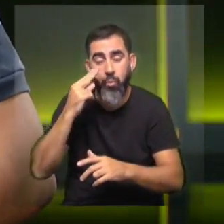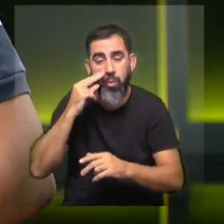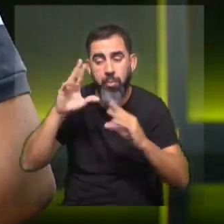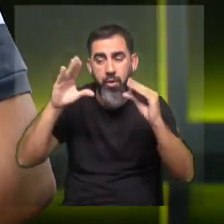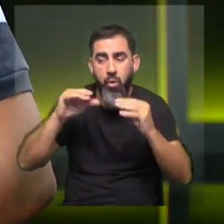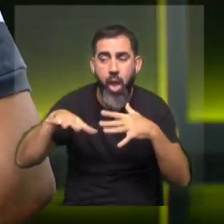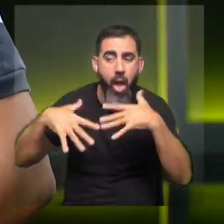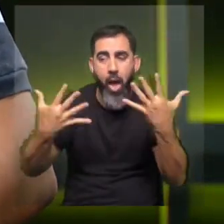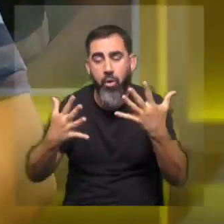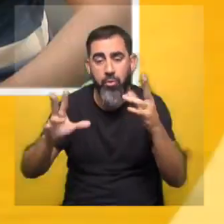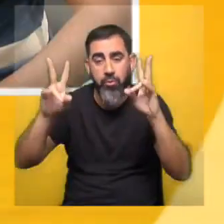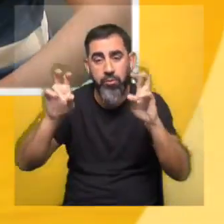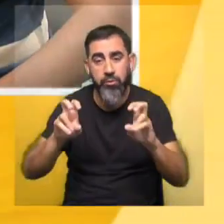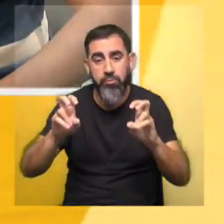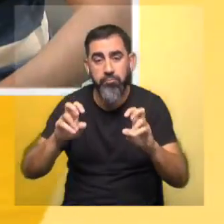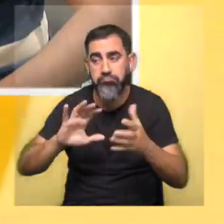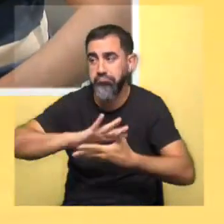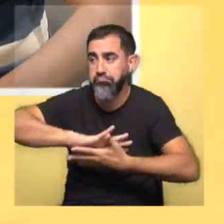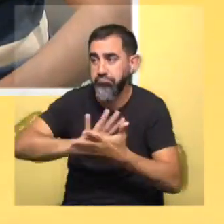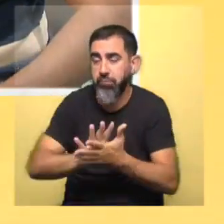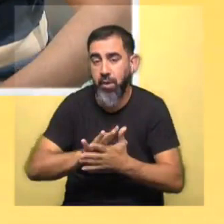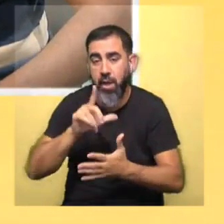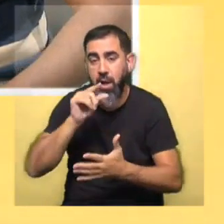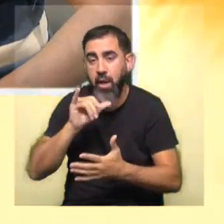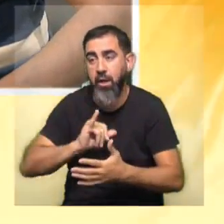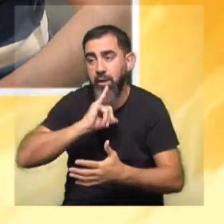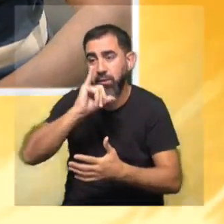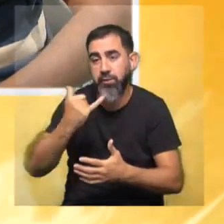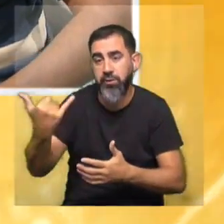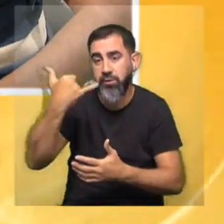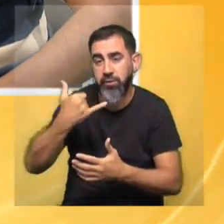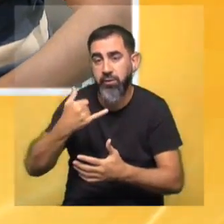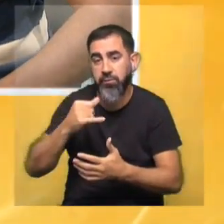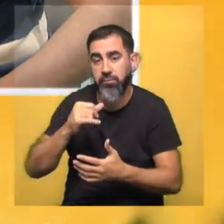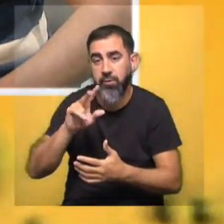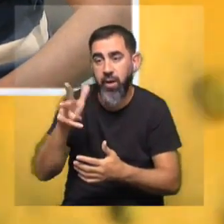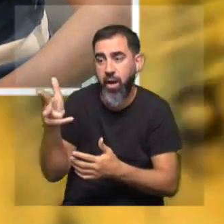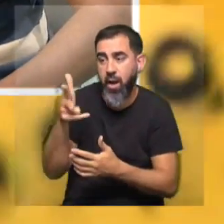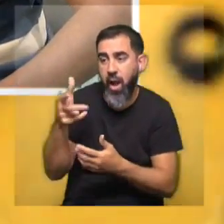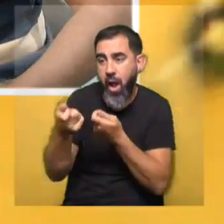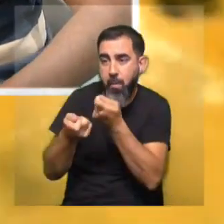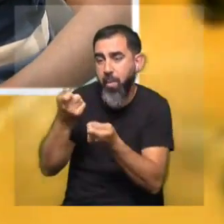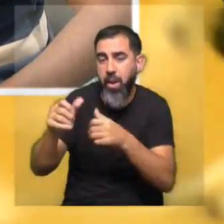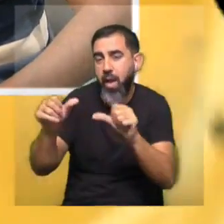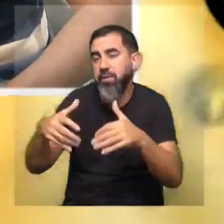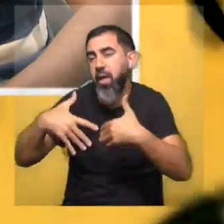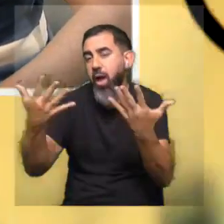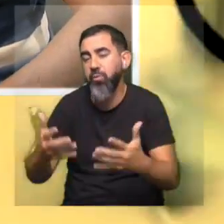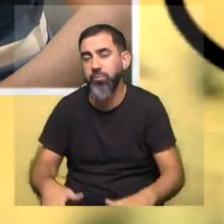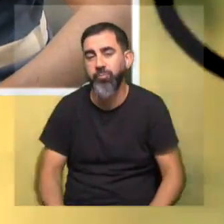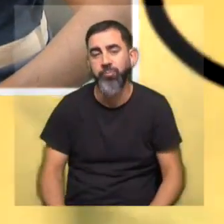noche, se estaba quedando sin gallina. Nos comentó y dije, bueno, vamos a poner una cámara o algo, tenemos que hacer, a ver